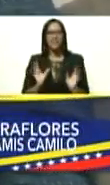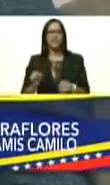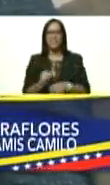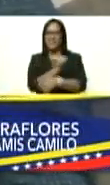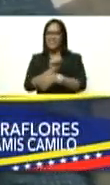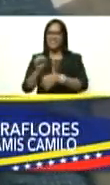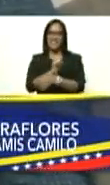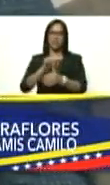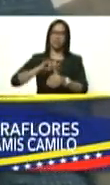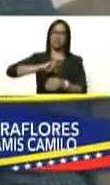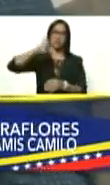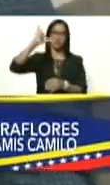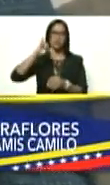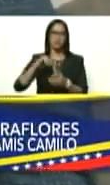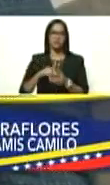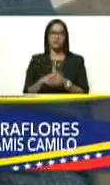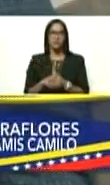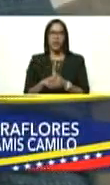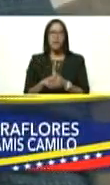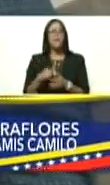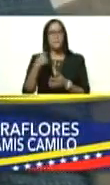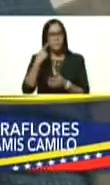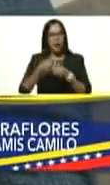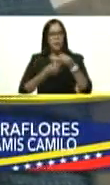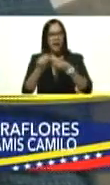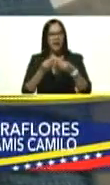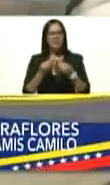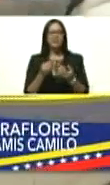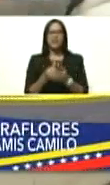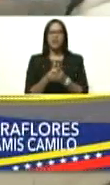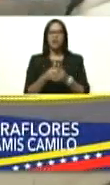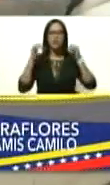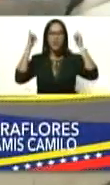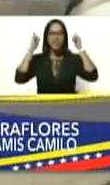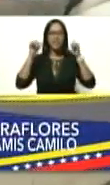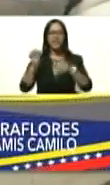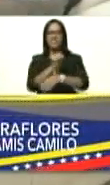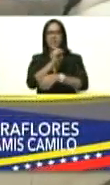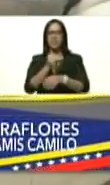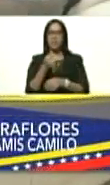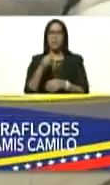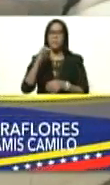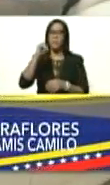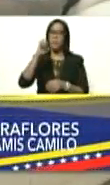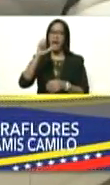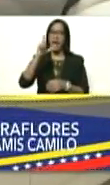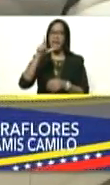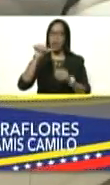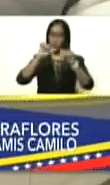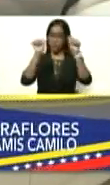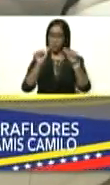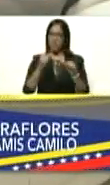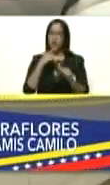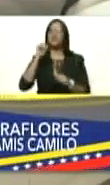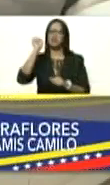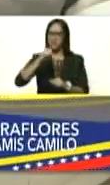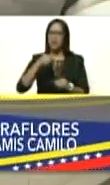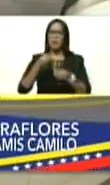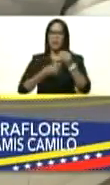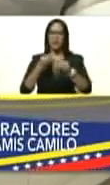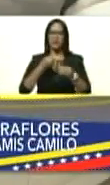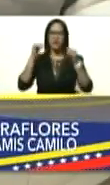máximo nivel. Vamos a hacer un festival de salsa. Y Maelo me dijo, sí, vamos a hacer un festival mundial.